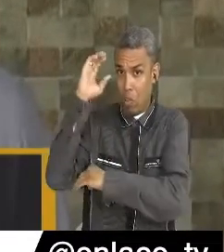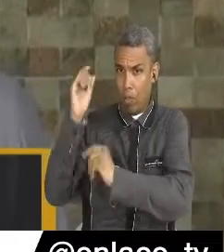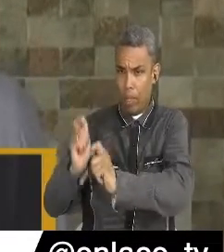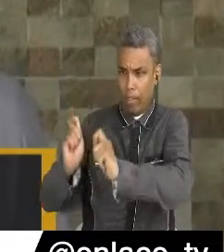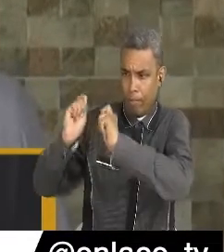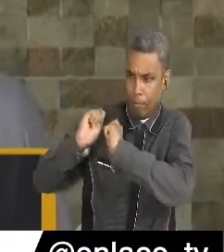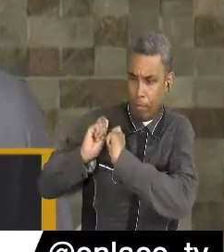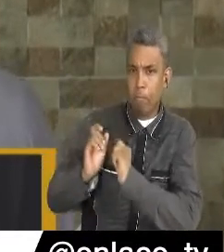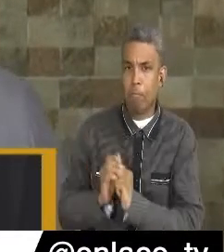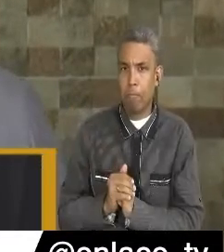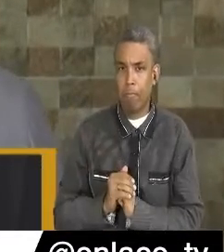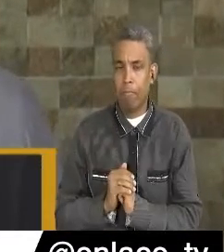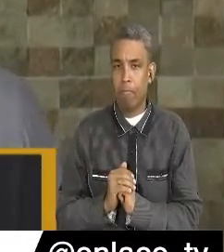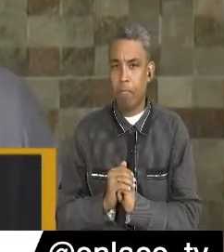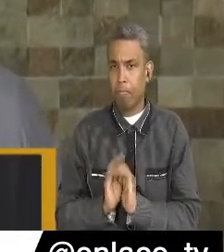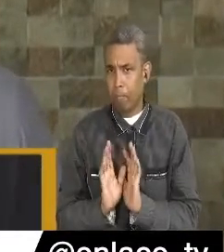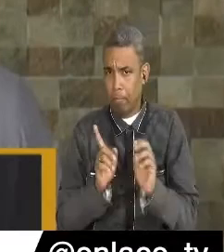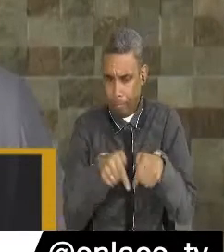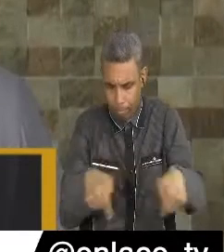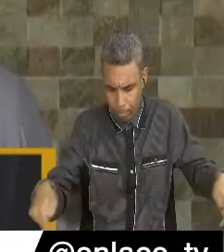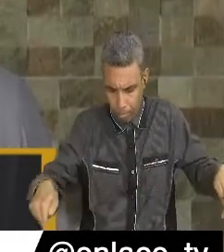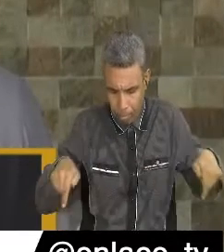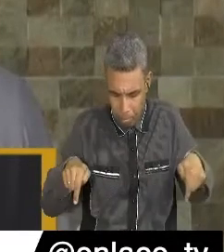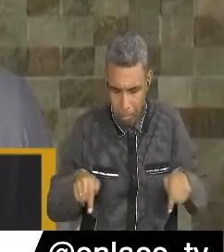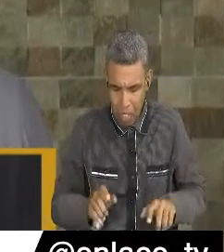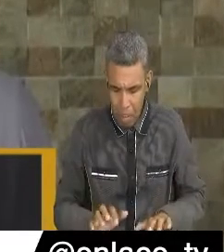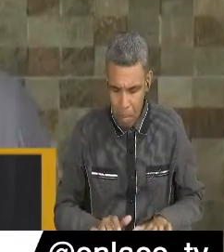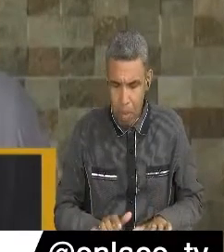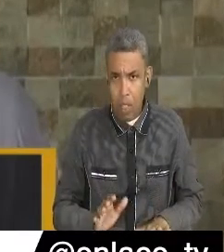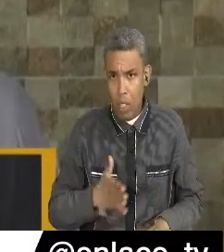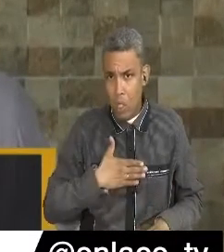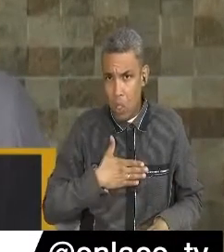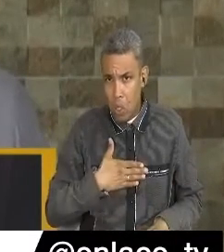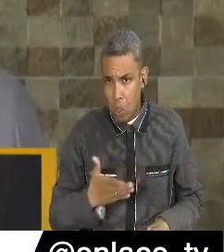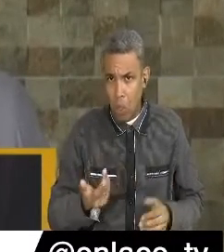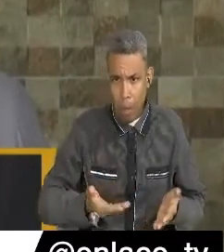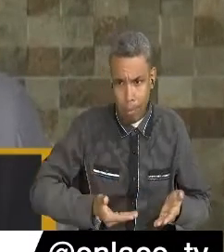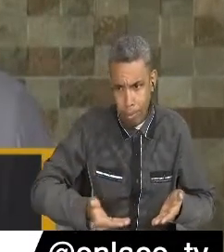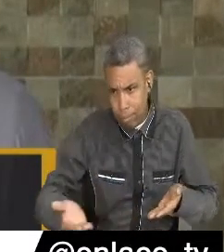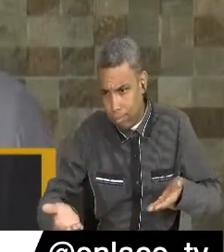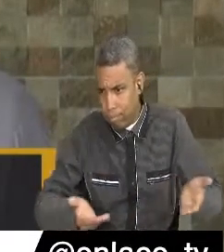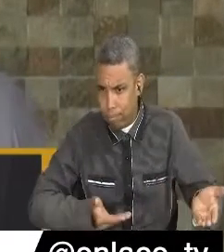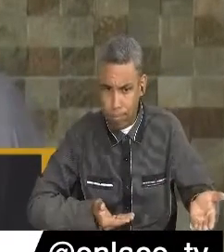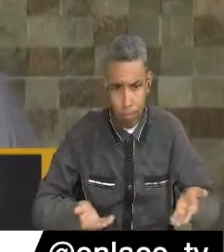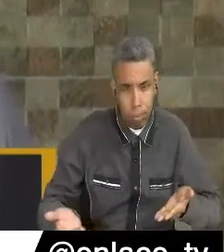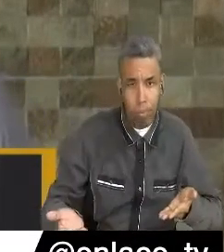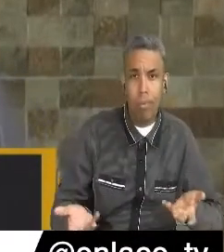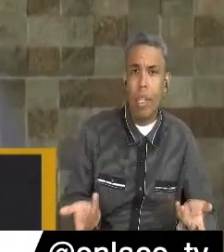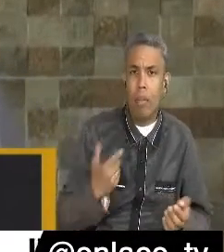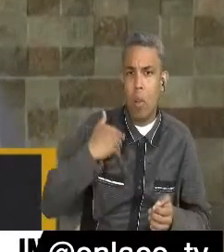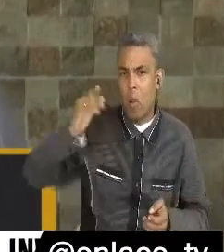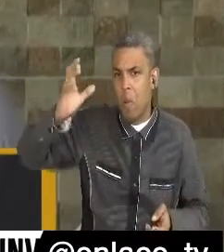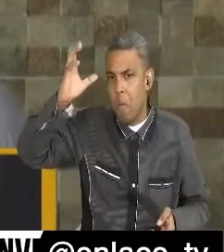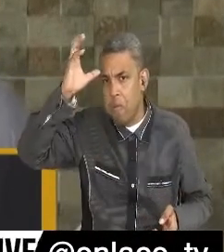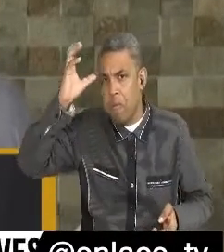pues decirles que la agencia va a poner al servicio de esta nueva experiencia de construcción de paz toda la capacidad, todo el